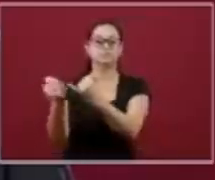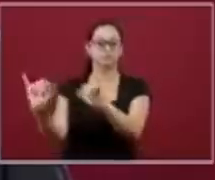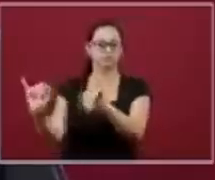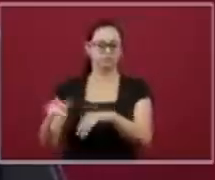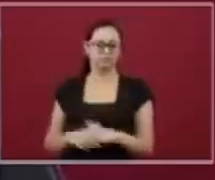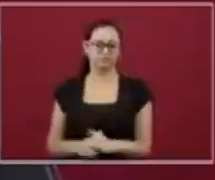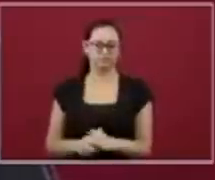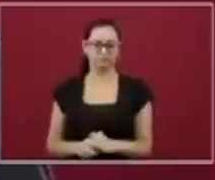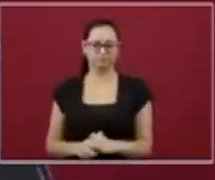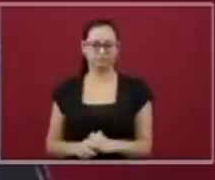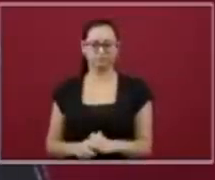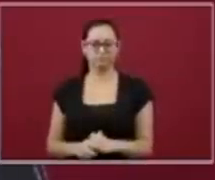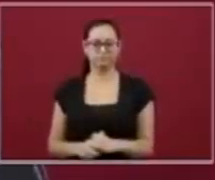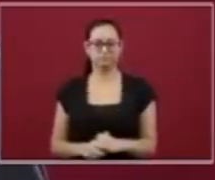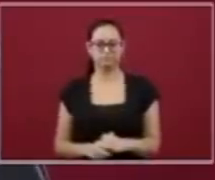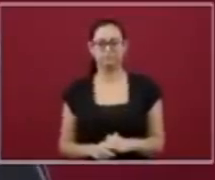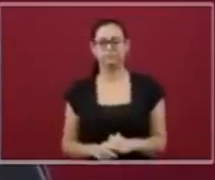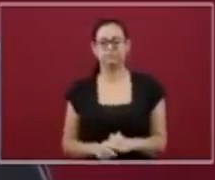Tomamos la decisión